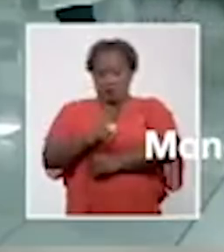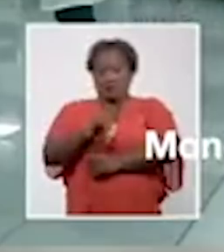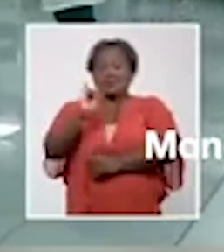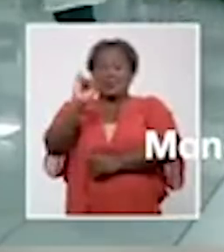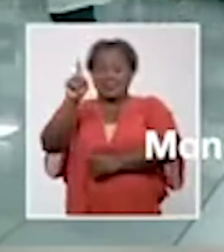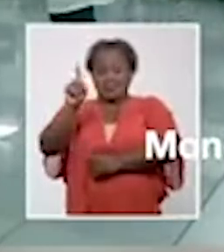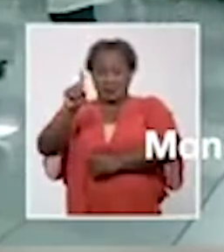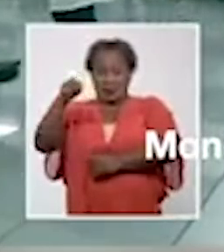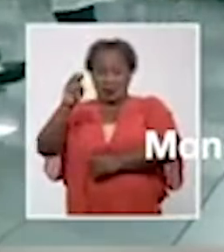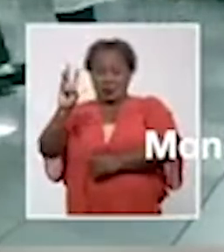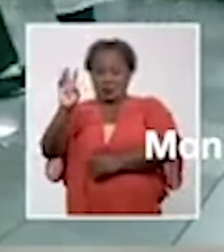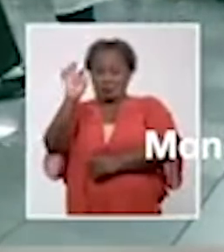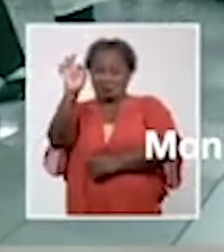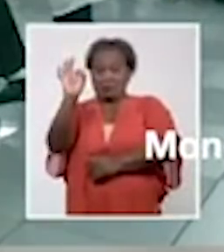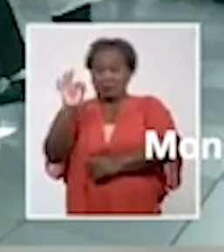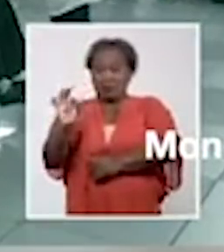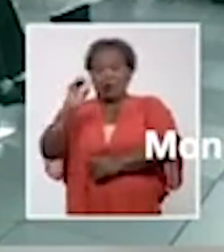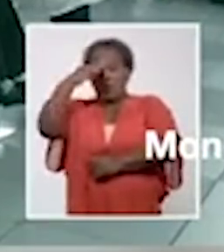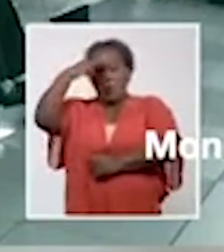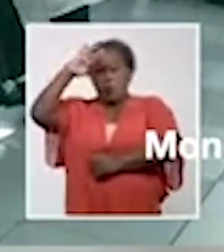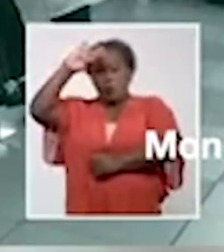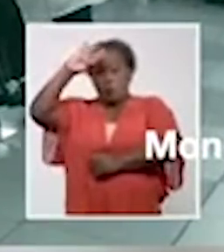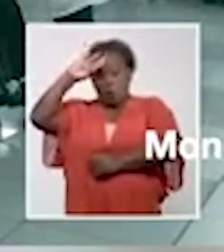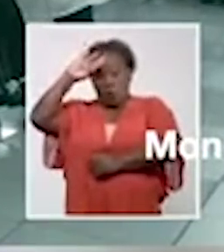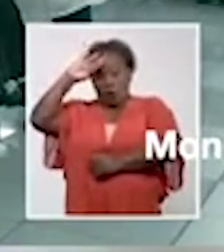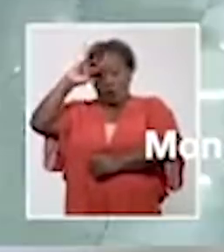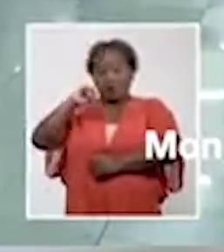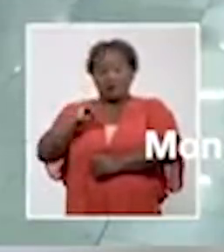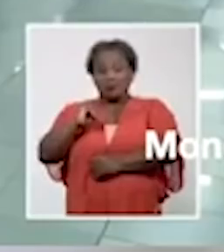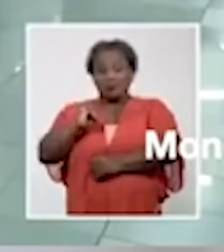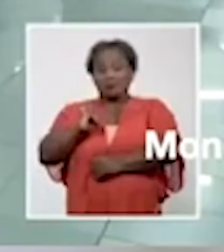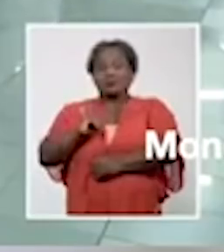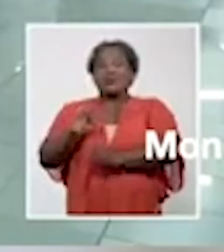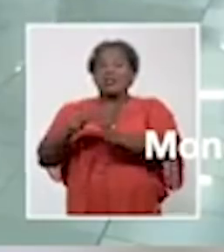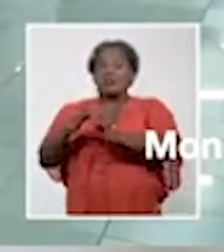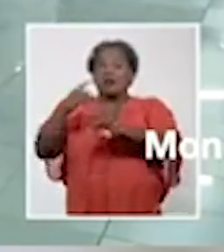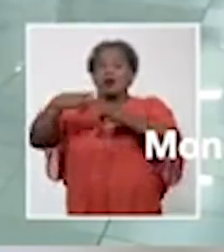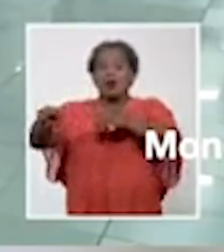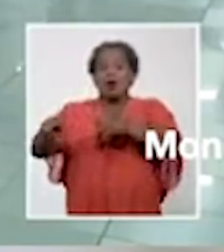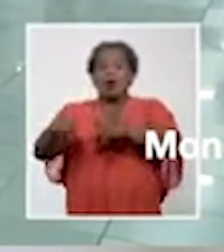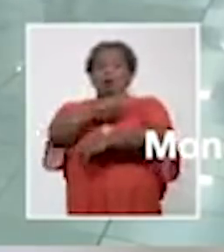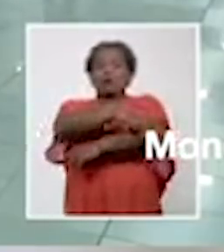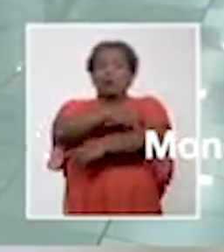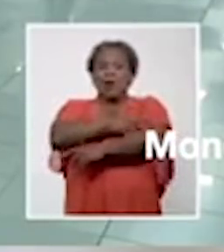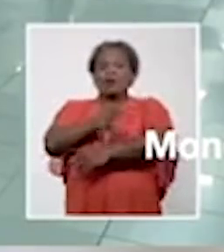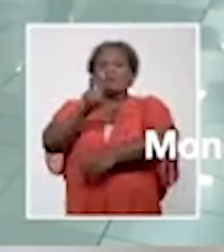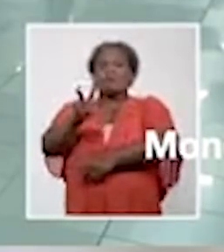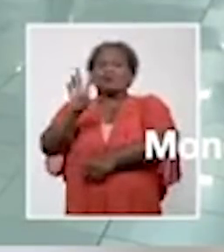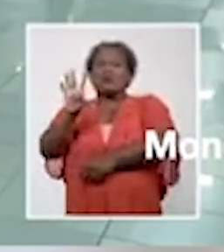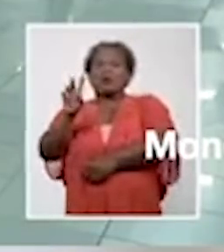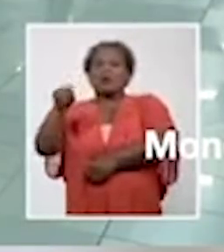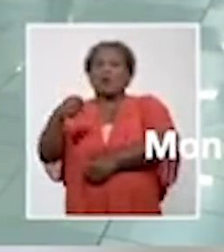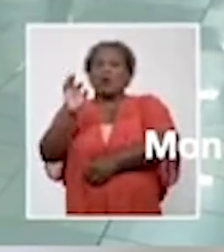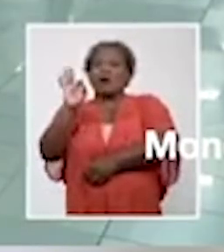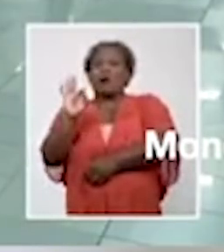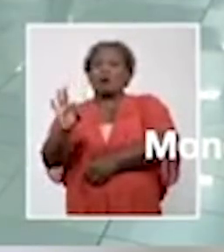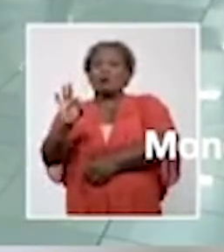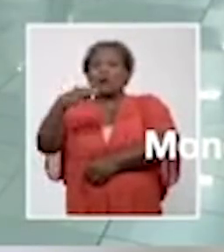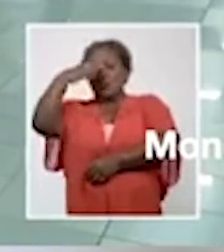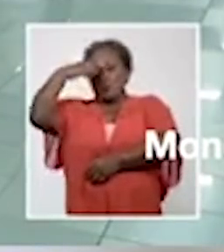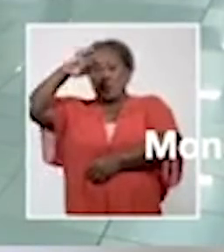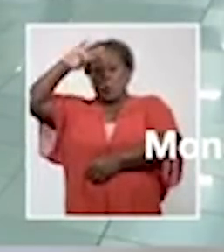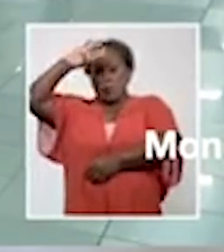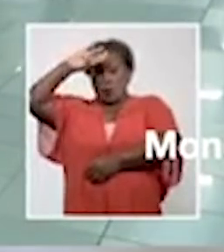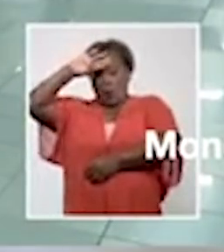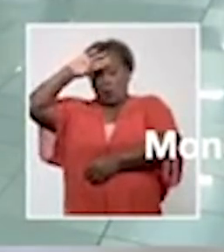de manera gratuita la estancia en centros de aislamiento, es decir, los albergues que siempre hemos hablado, durante 5 noches y 6 días. Los gastos por servicios